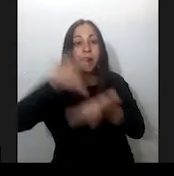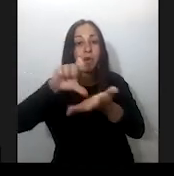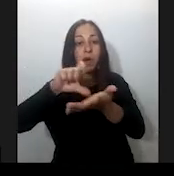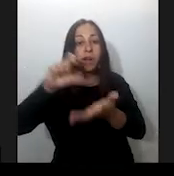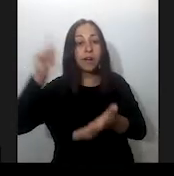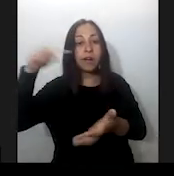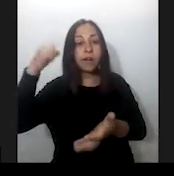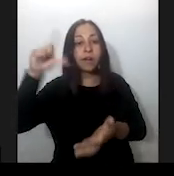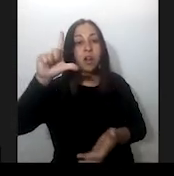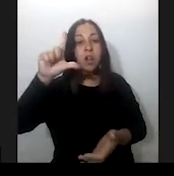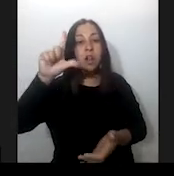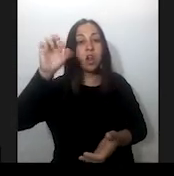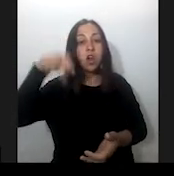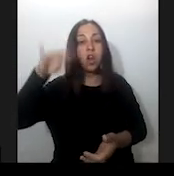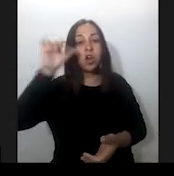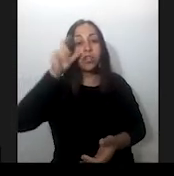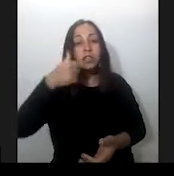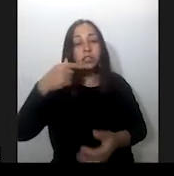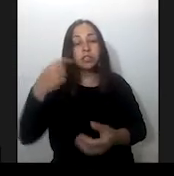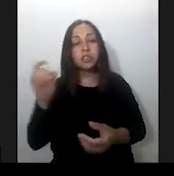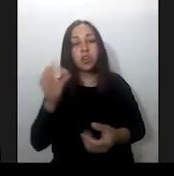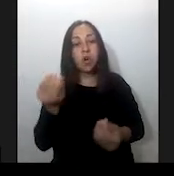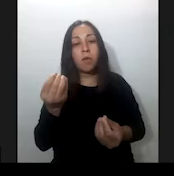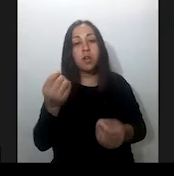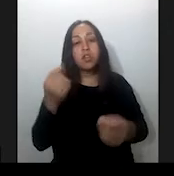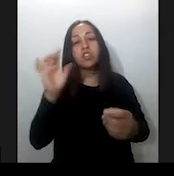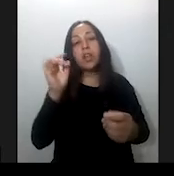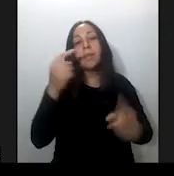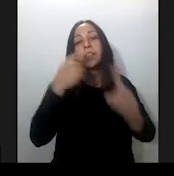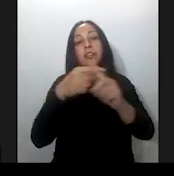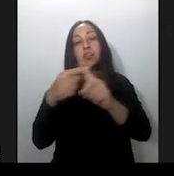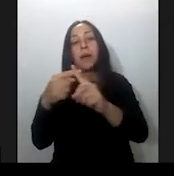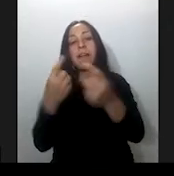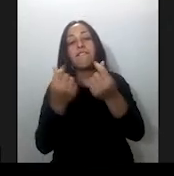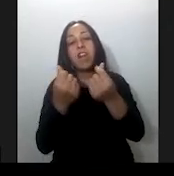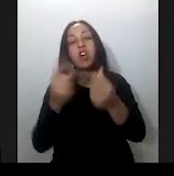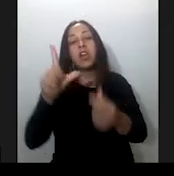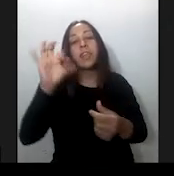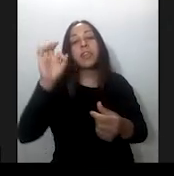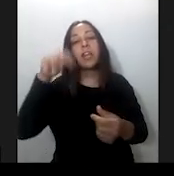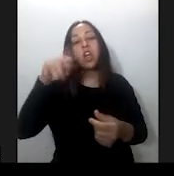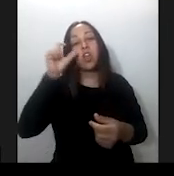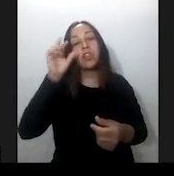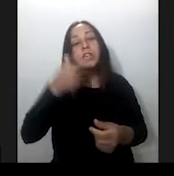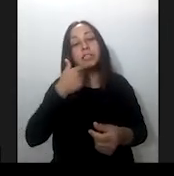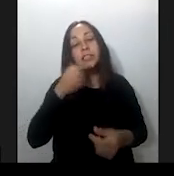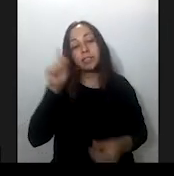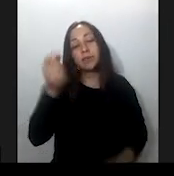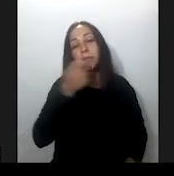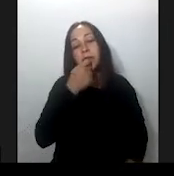esto? Esto lo que debería hacer es sumarme solamente los valores que sean de Londres. Este, por